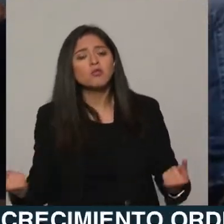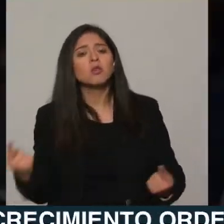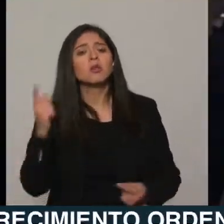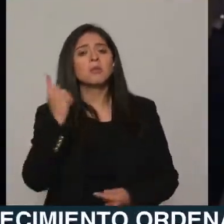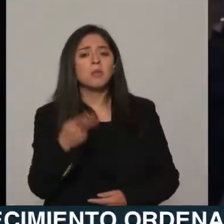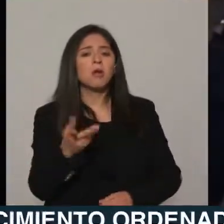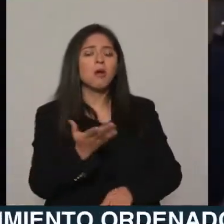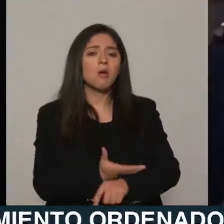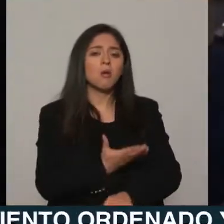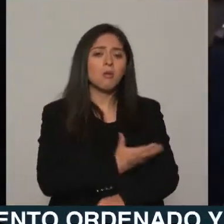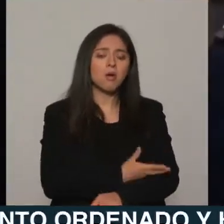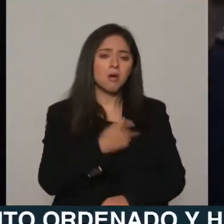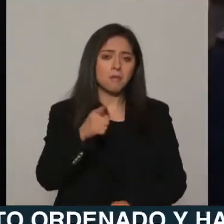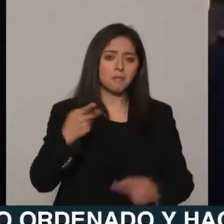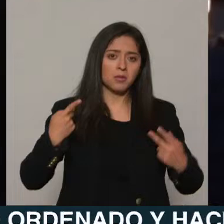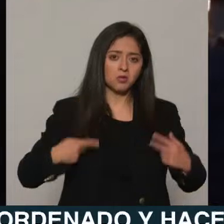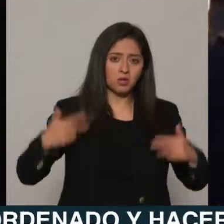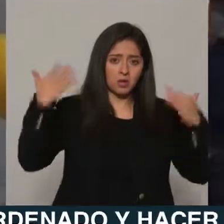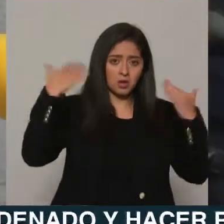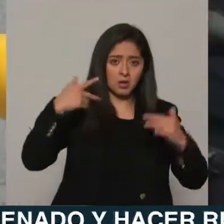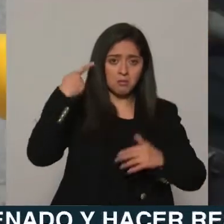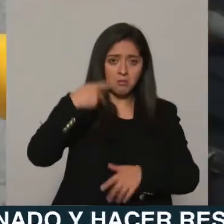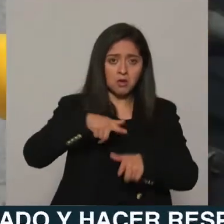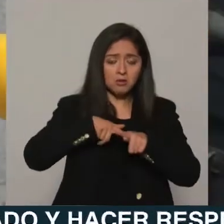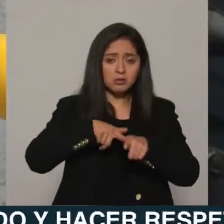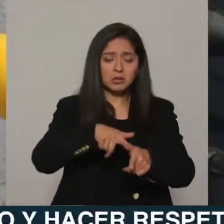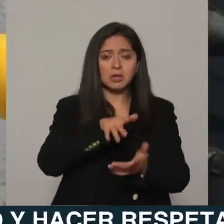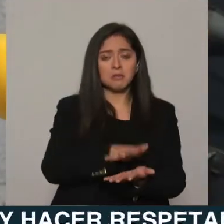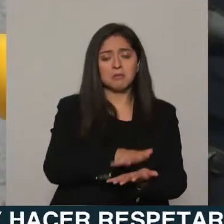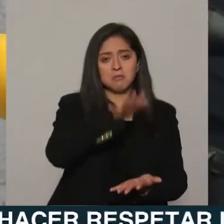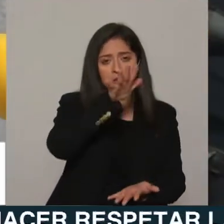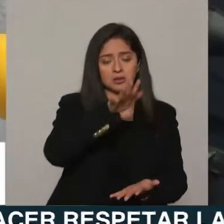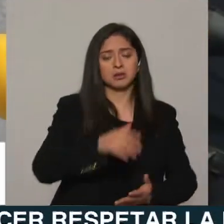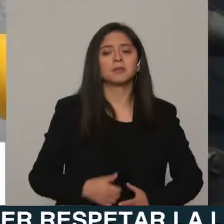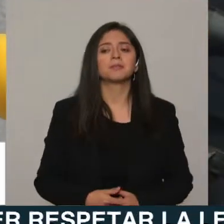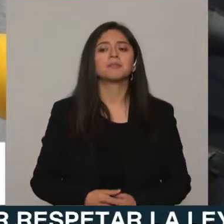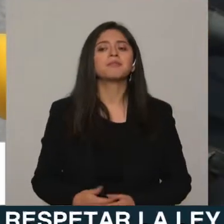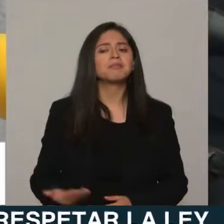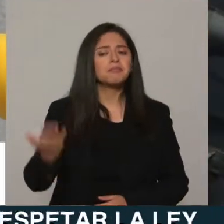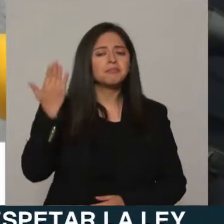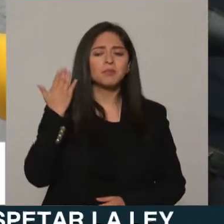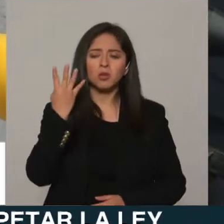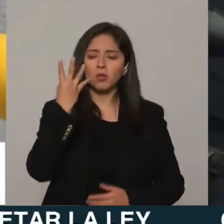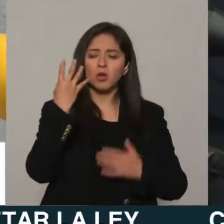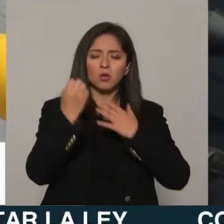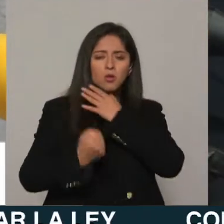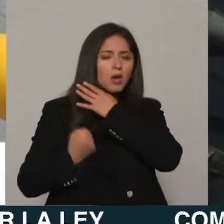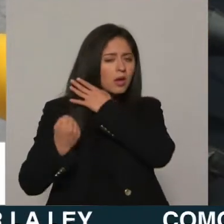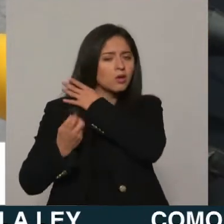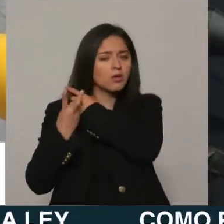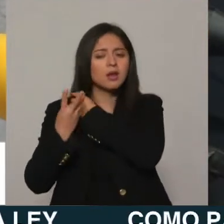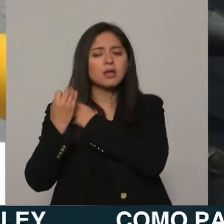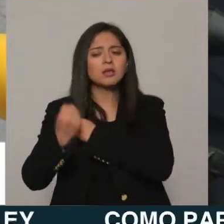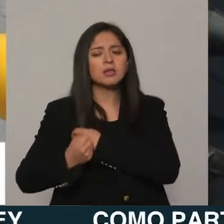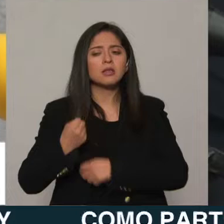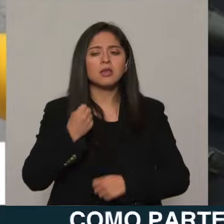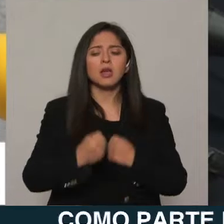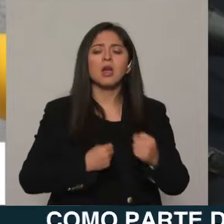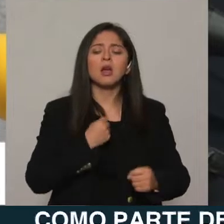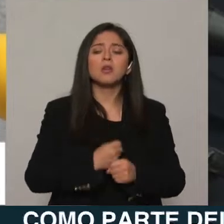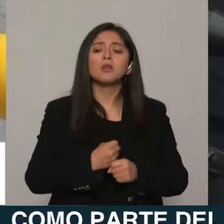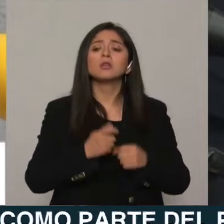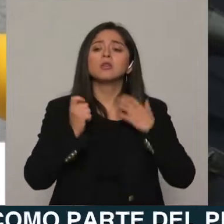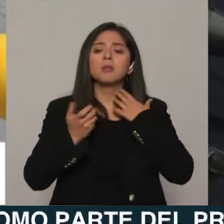persona mayor, hecho que dijo va en aumento. Todavía hace 4 años, hace 3 años, estamos hablando de